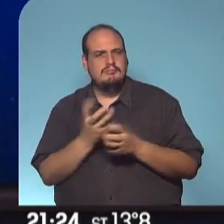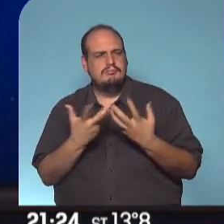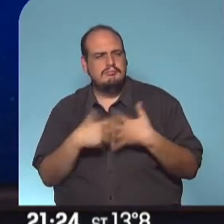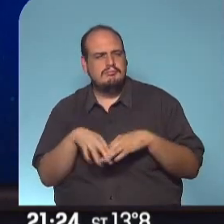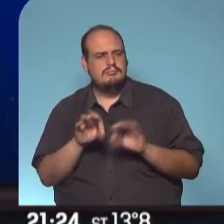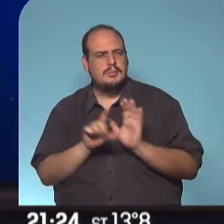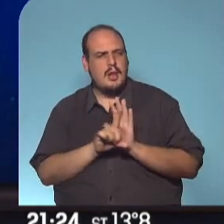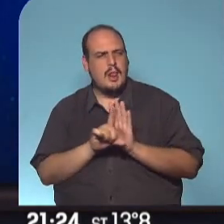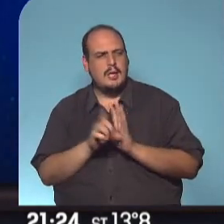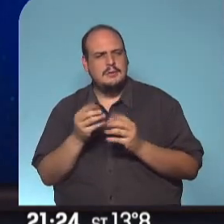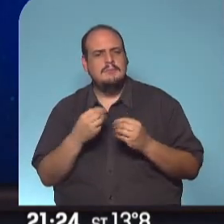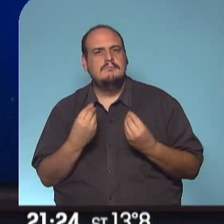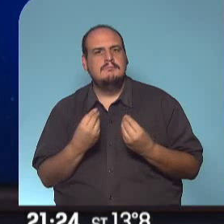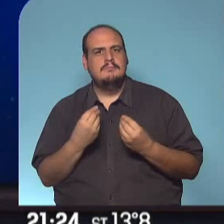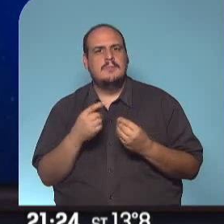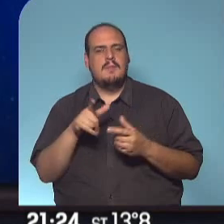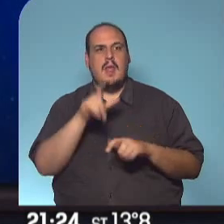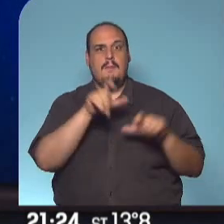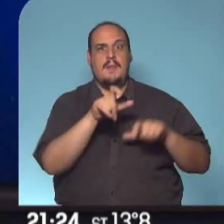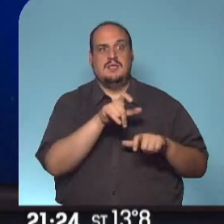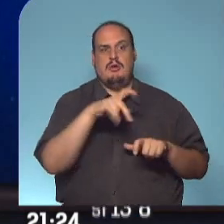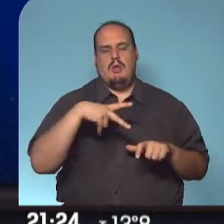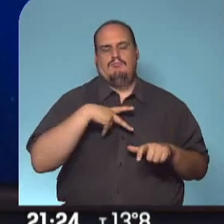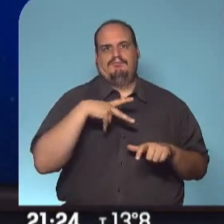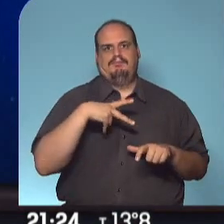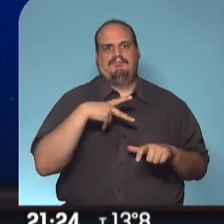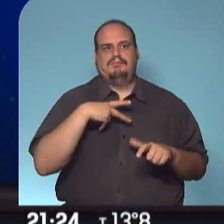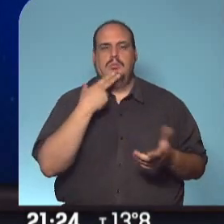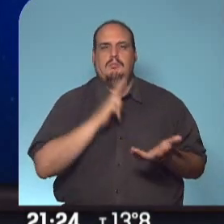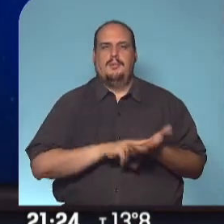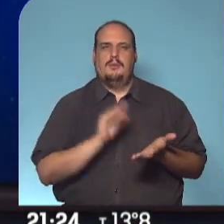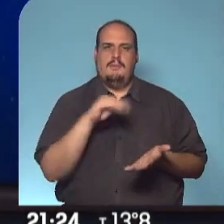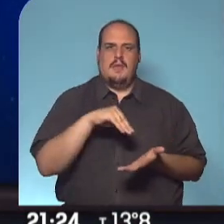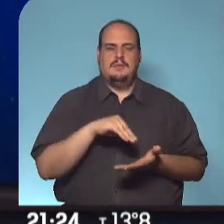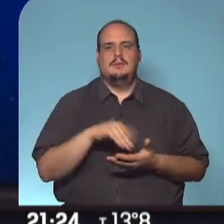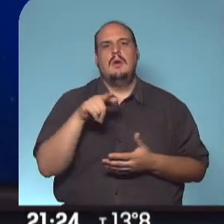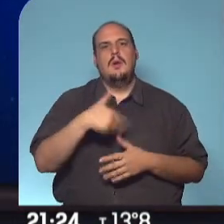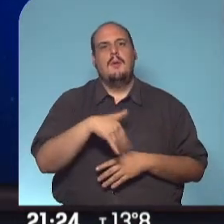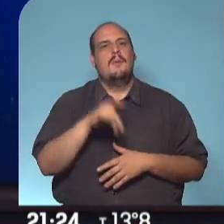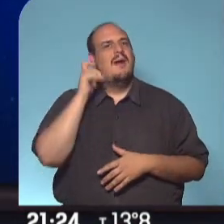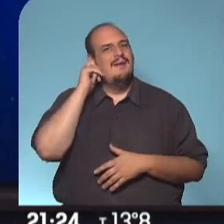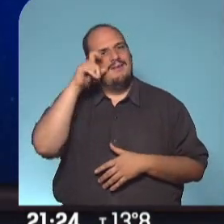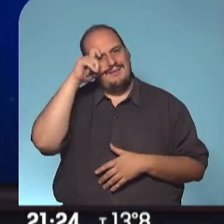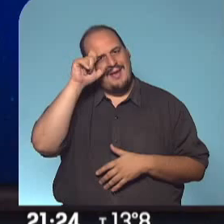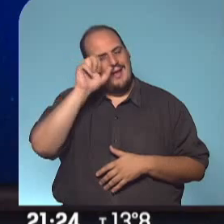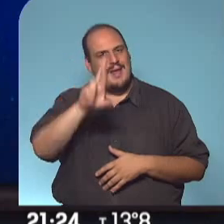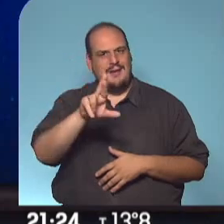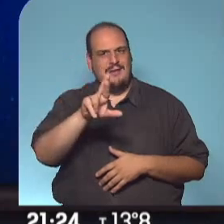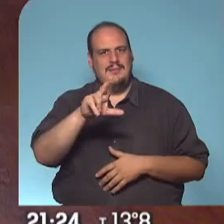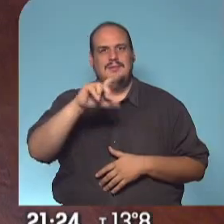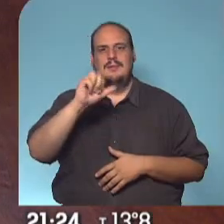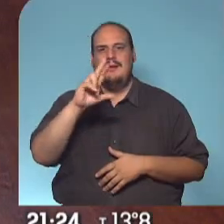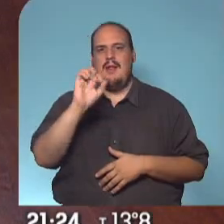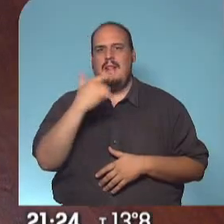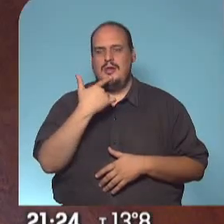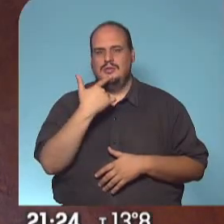que tenga un gravamen en las grandes fortunas de nuestro país. Vamos a saludar en instantes nada más a Carlos Heller. Abro el juego aquí para saber si quieren